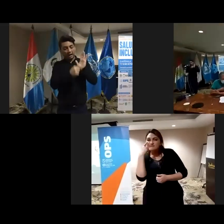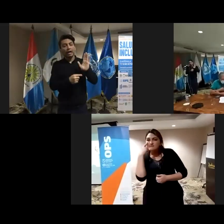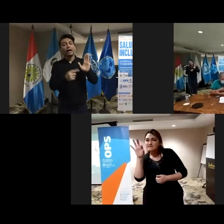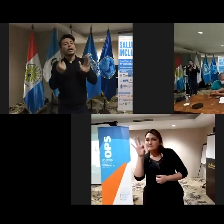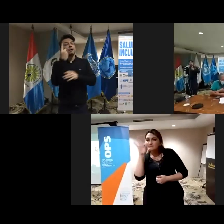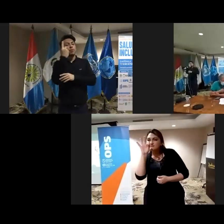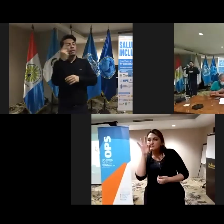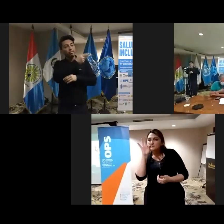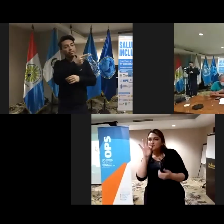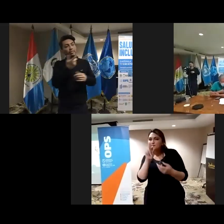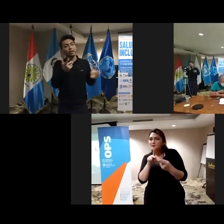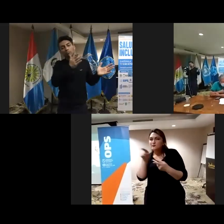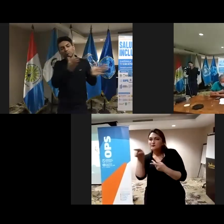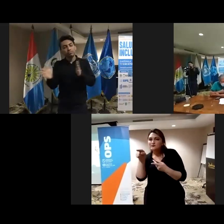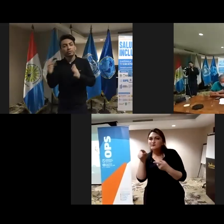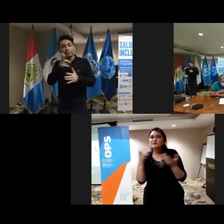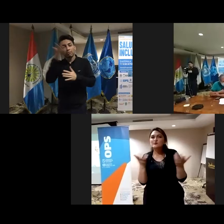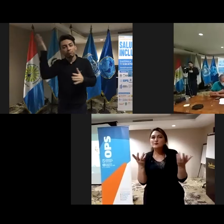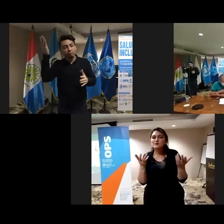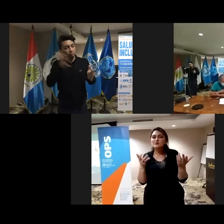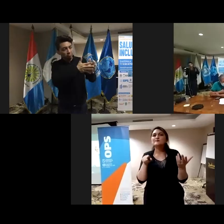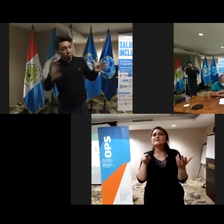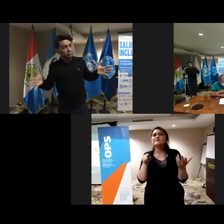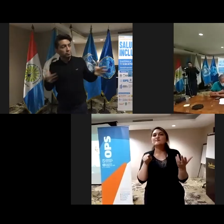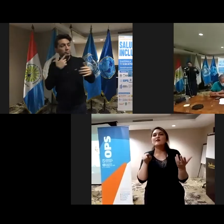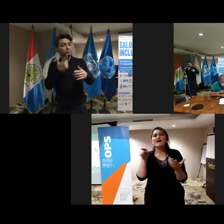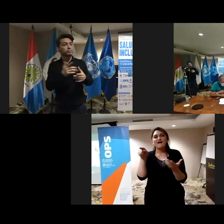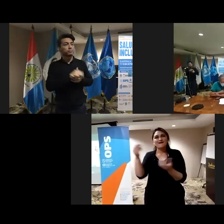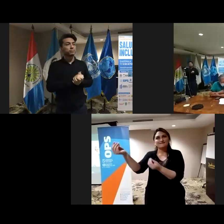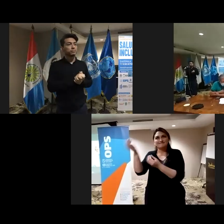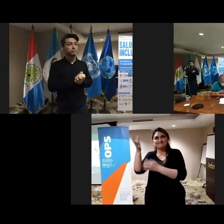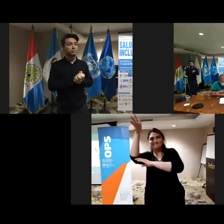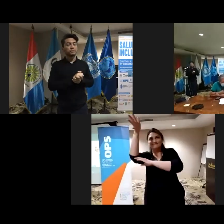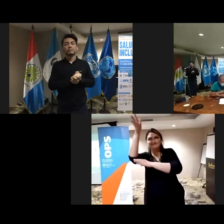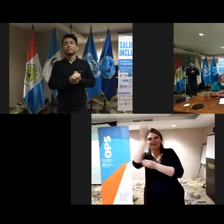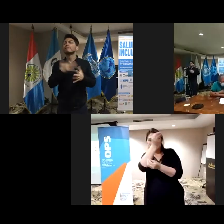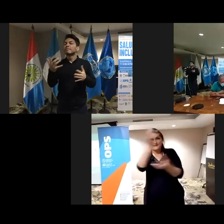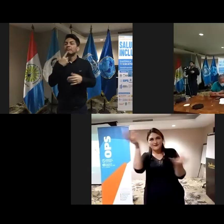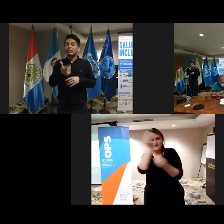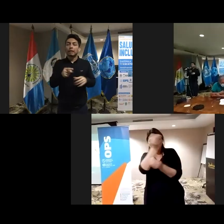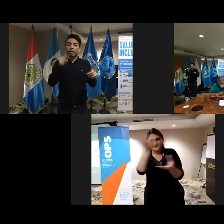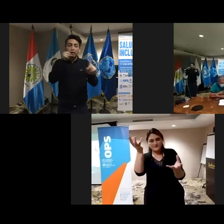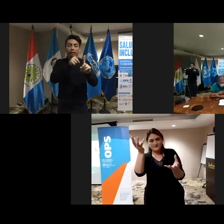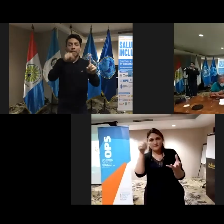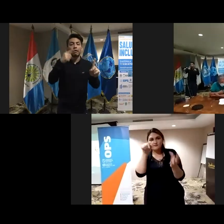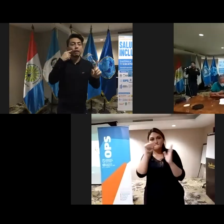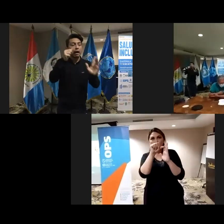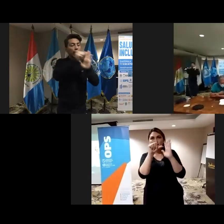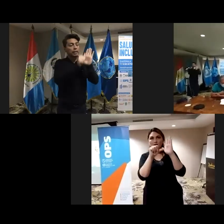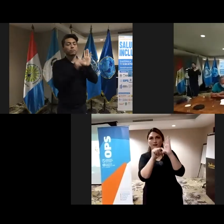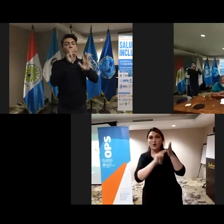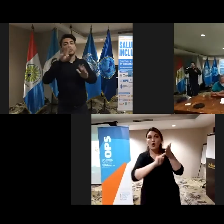resaltar dentro de todo el proceso de exposición que él nos ha planteado es sobre el señalamiento del artículo 31